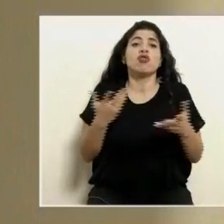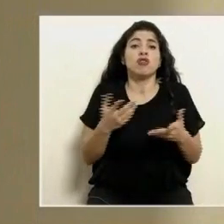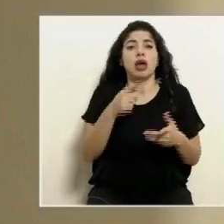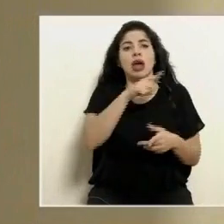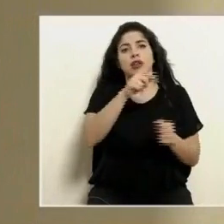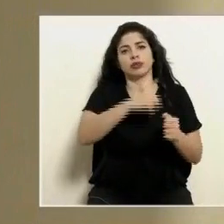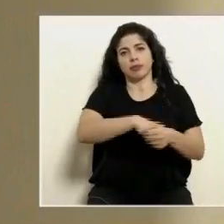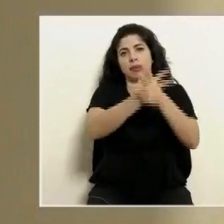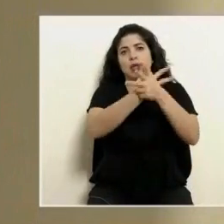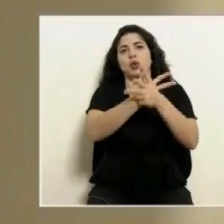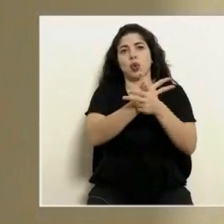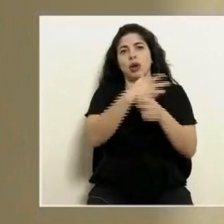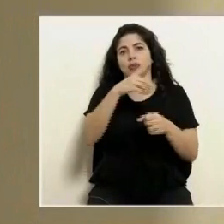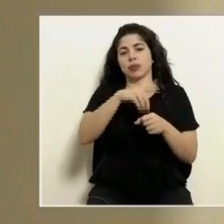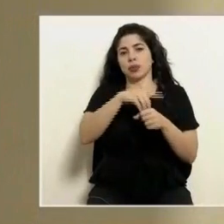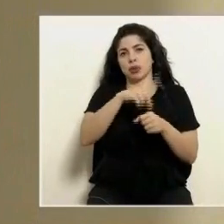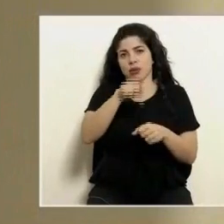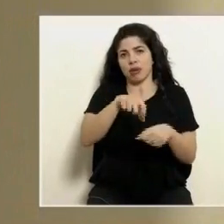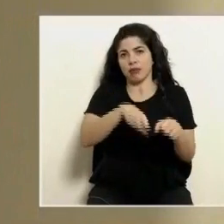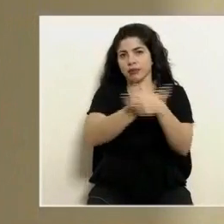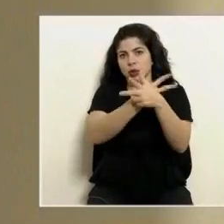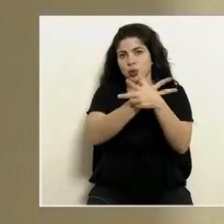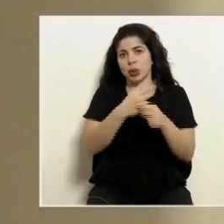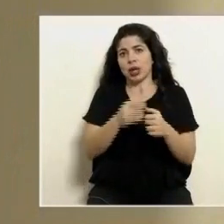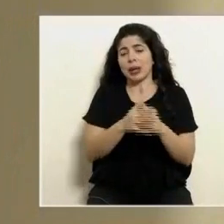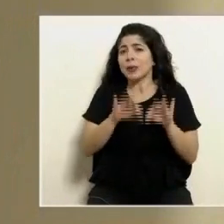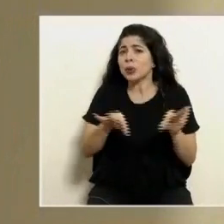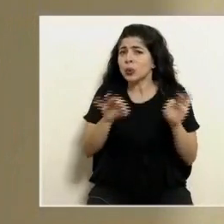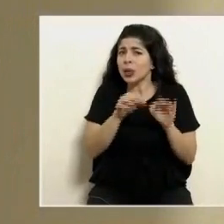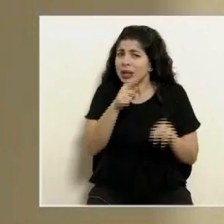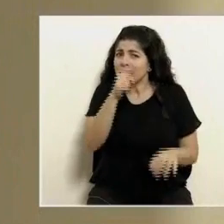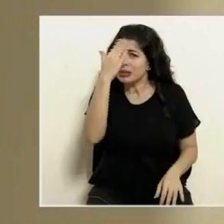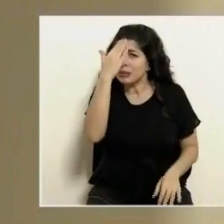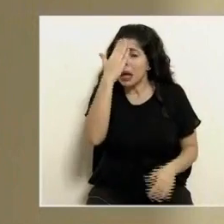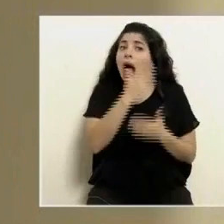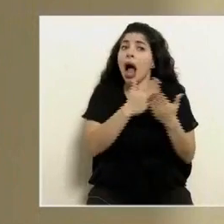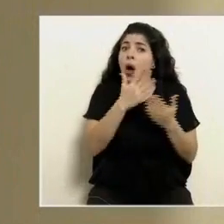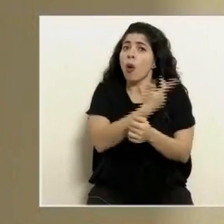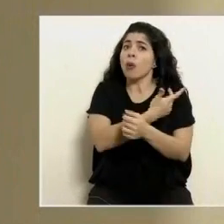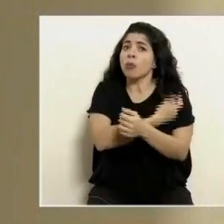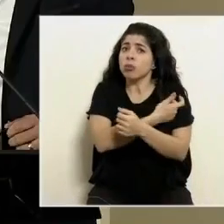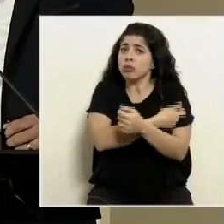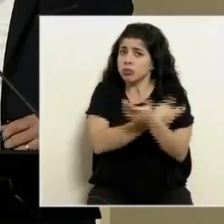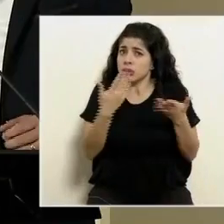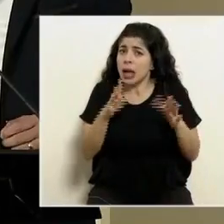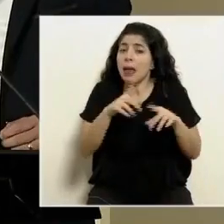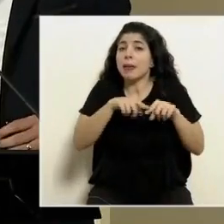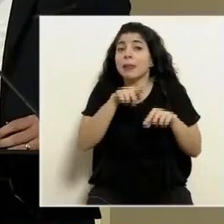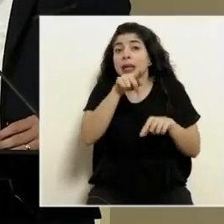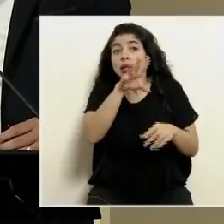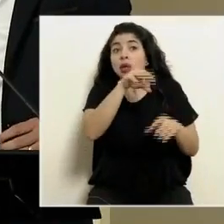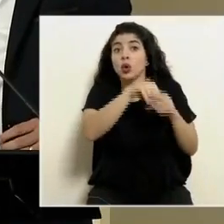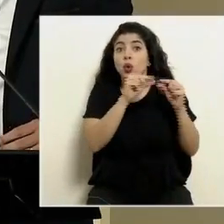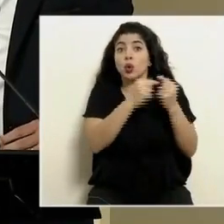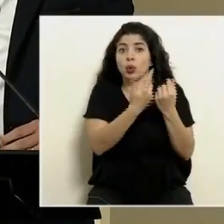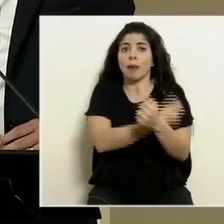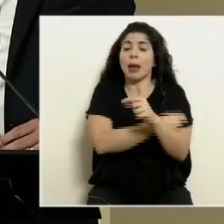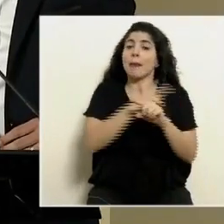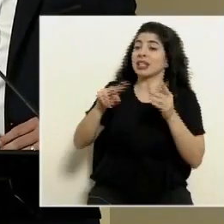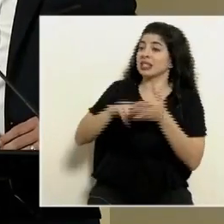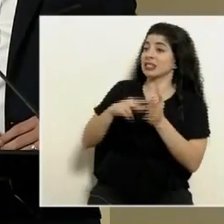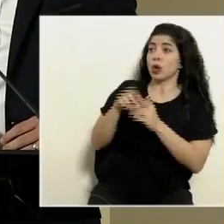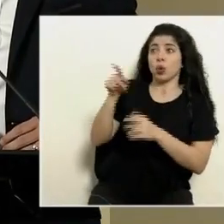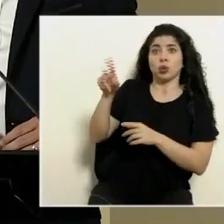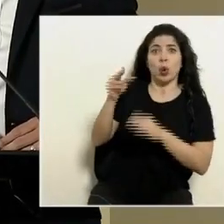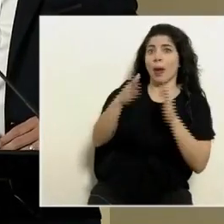sesionar virtualmente, los diputados. Ya es importante indicar que ya algunos se han ido vacunando, ¿verdad?, de acuerdo a los grupos que le corresponde. Pero se descarta,